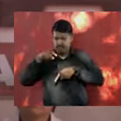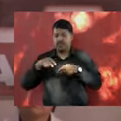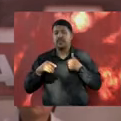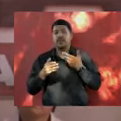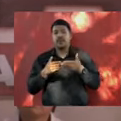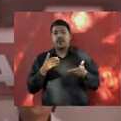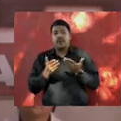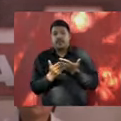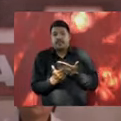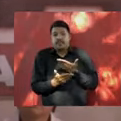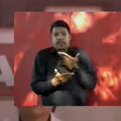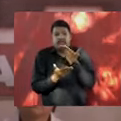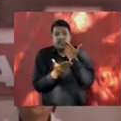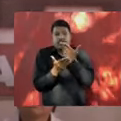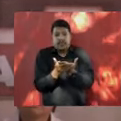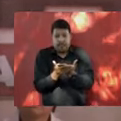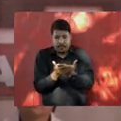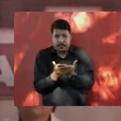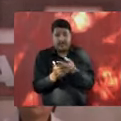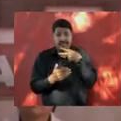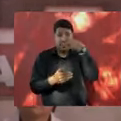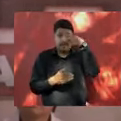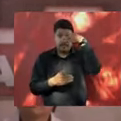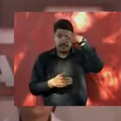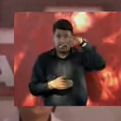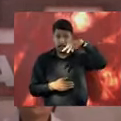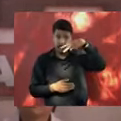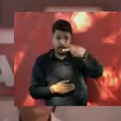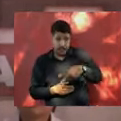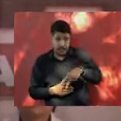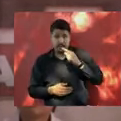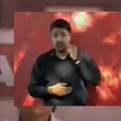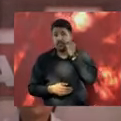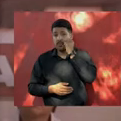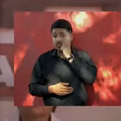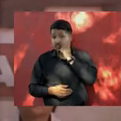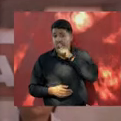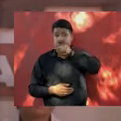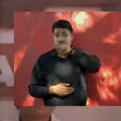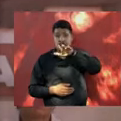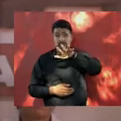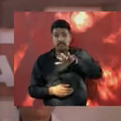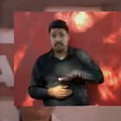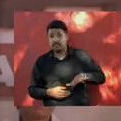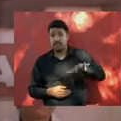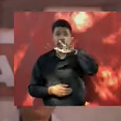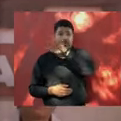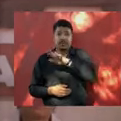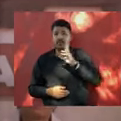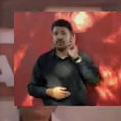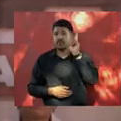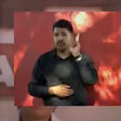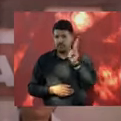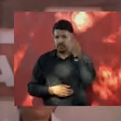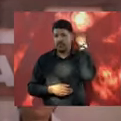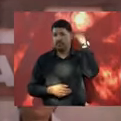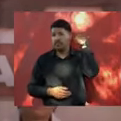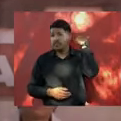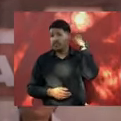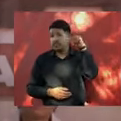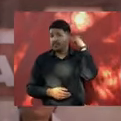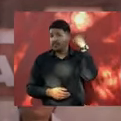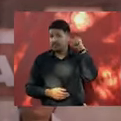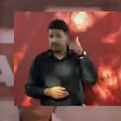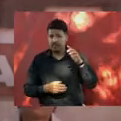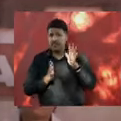propongo es que haya en México, en Tlajomulco, en Jalisco, que ya la UDG ha hecho